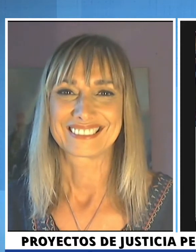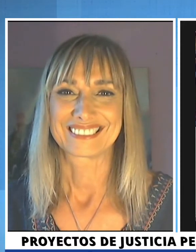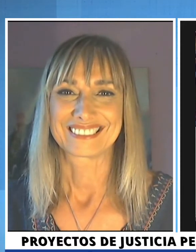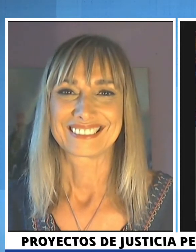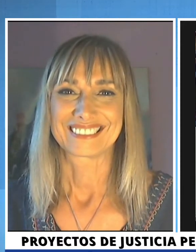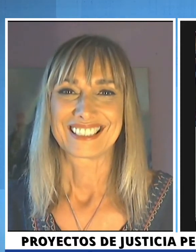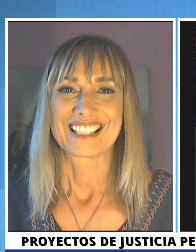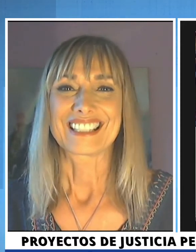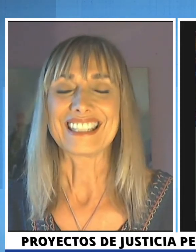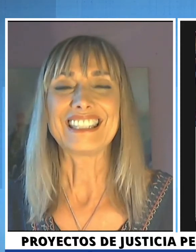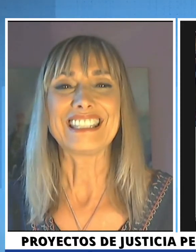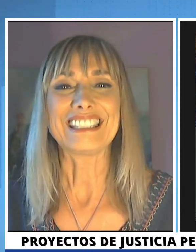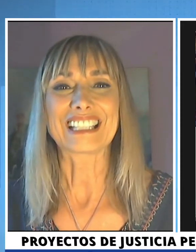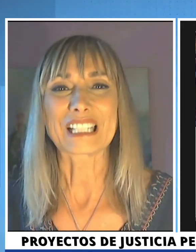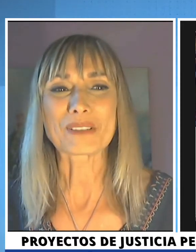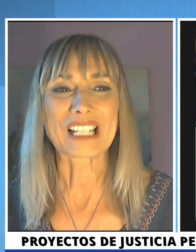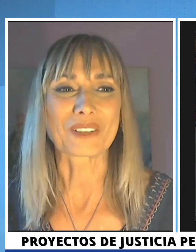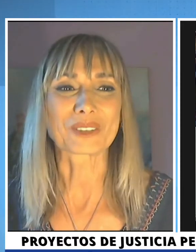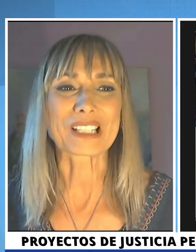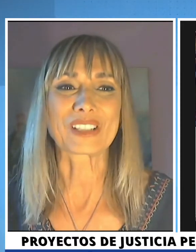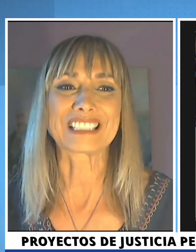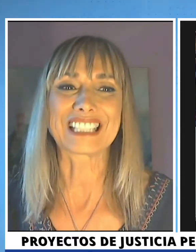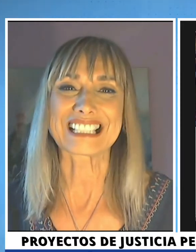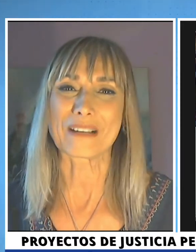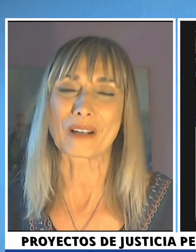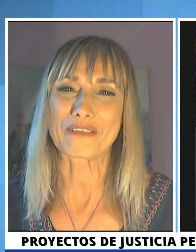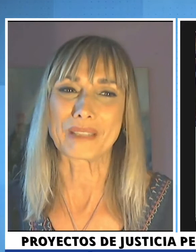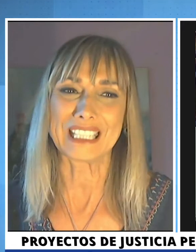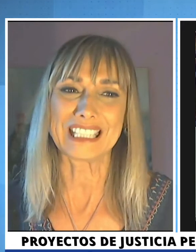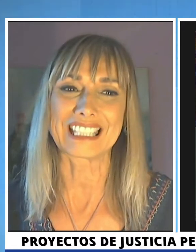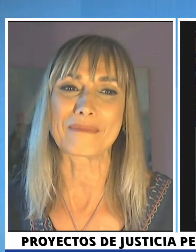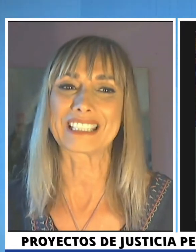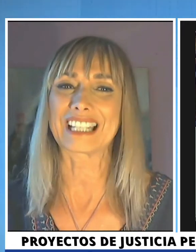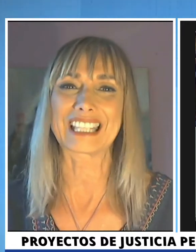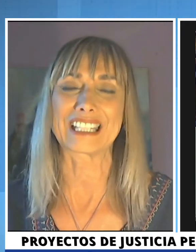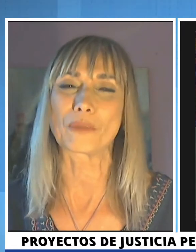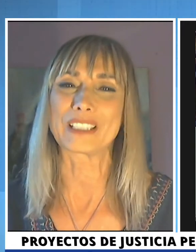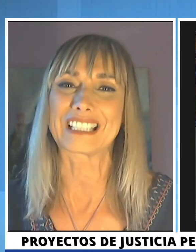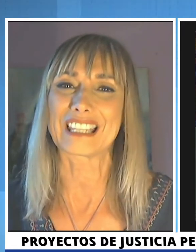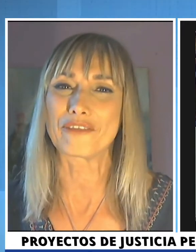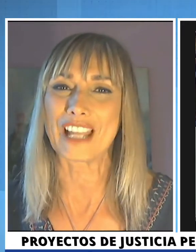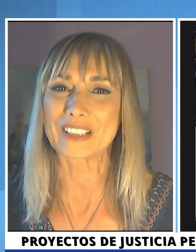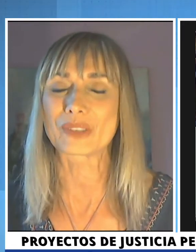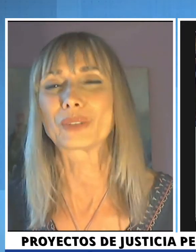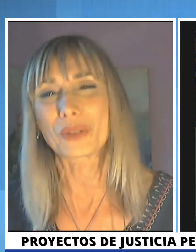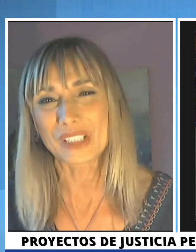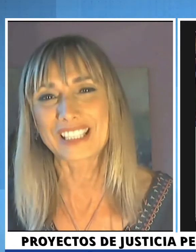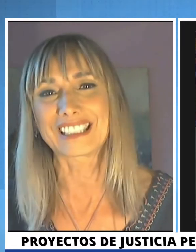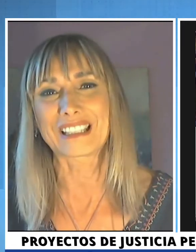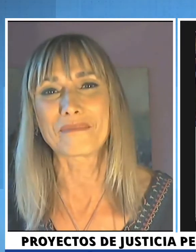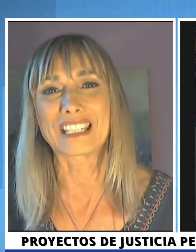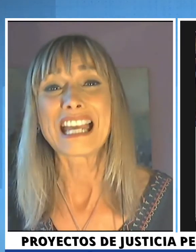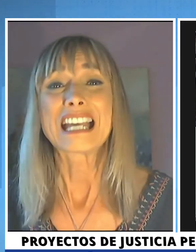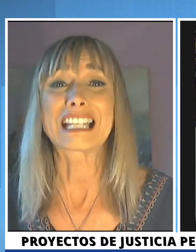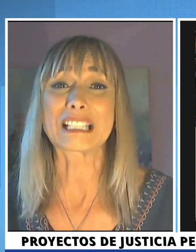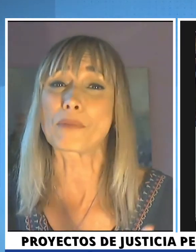estás? Y la tenemos a la doctora Soledad Deza, abogada feminista, magíster de género y políticas de Flaxo, docente